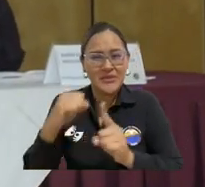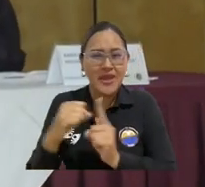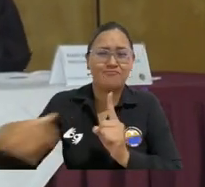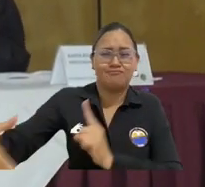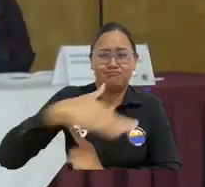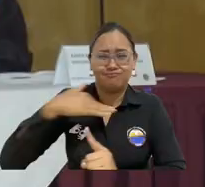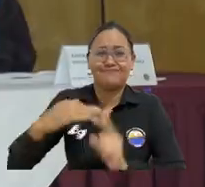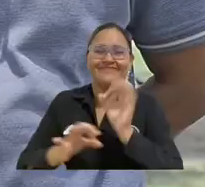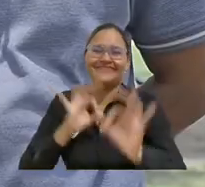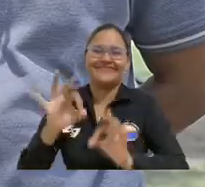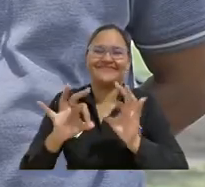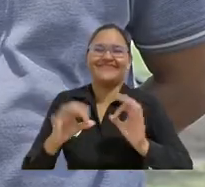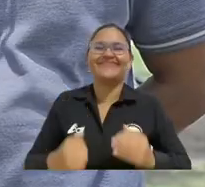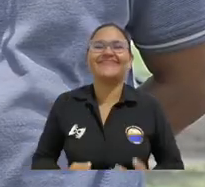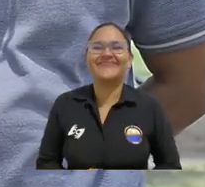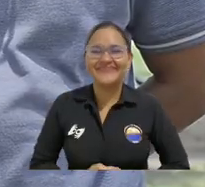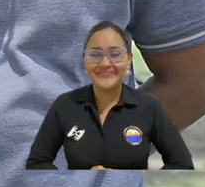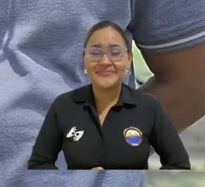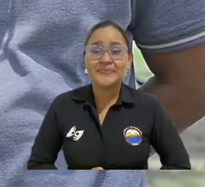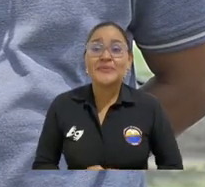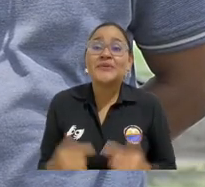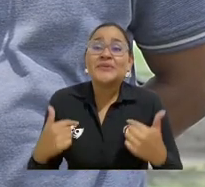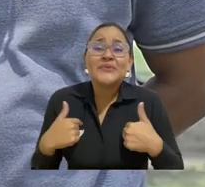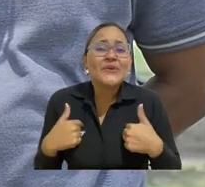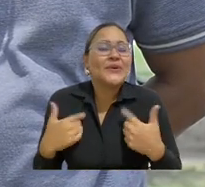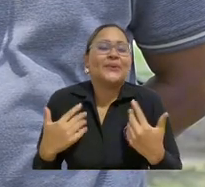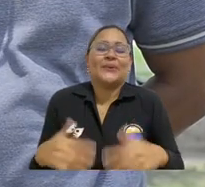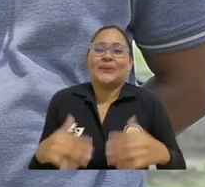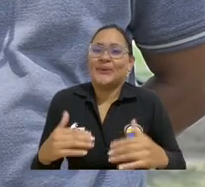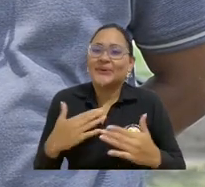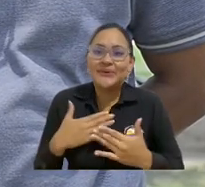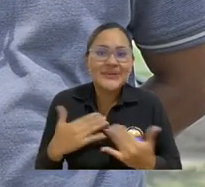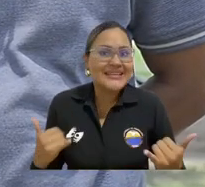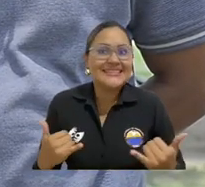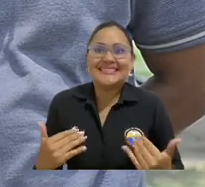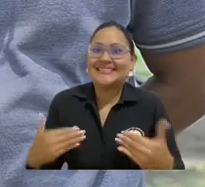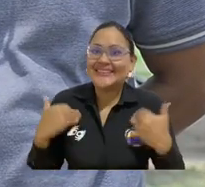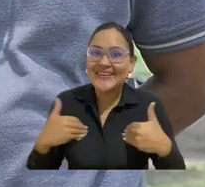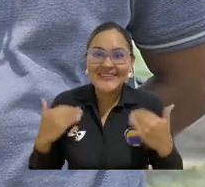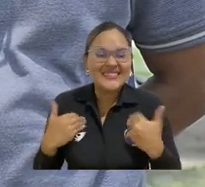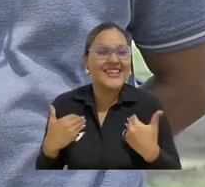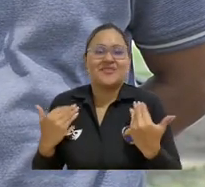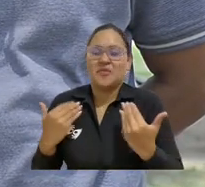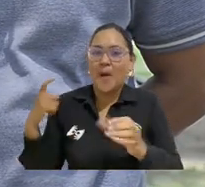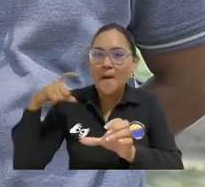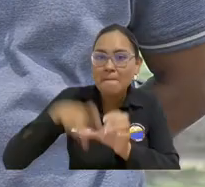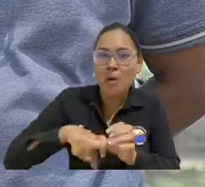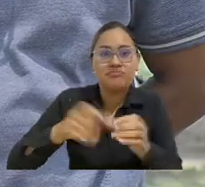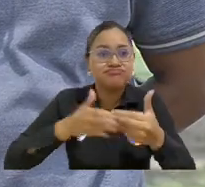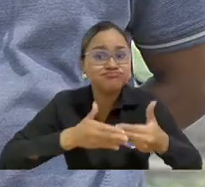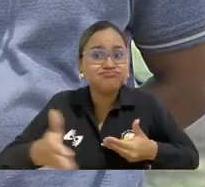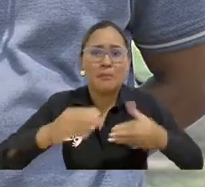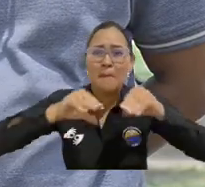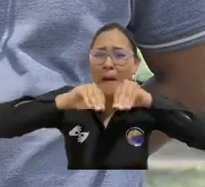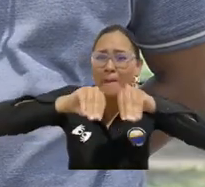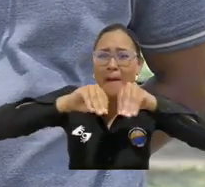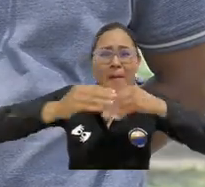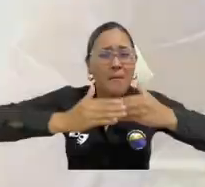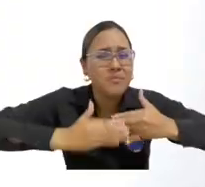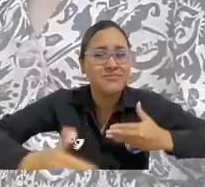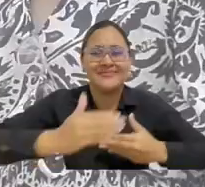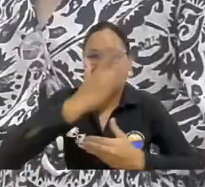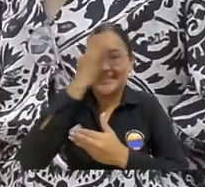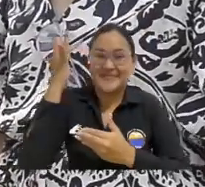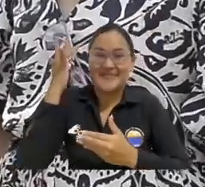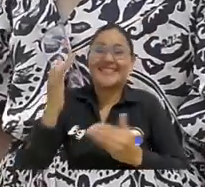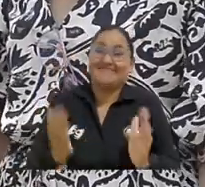social y ambiental. Me encantó poder ingresar acá y poder aportar desde mi carrera en todo lo que tenga que ver con ellos y pues también